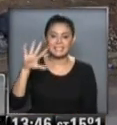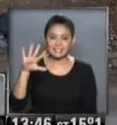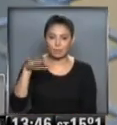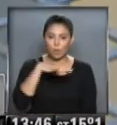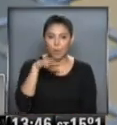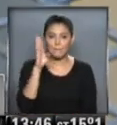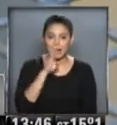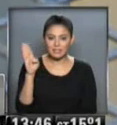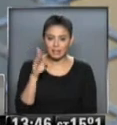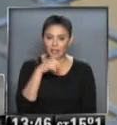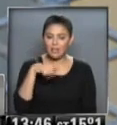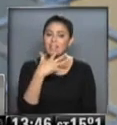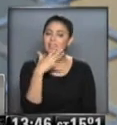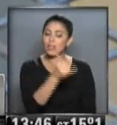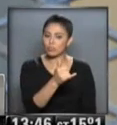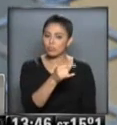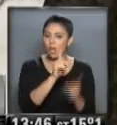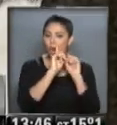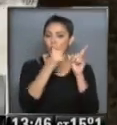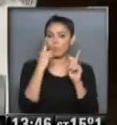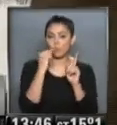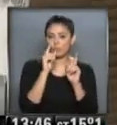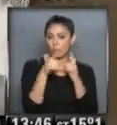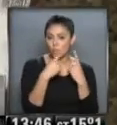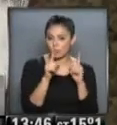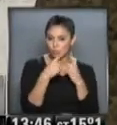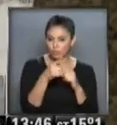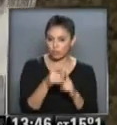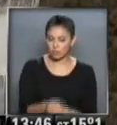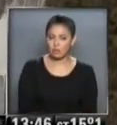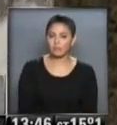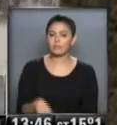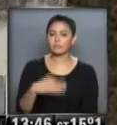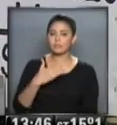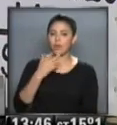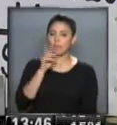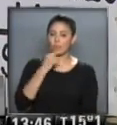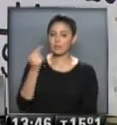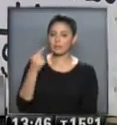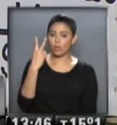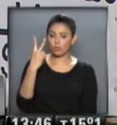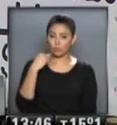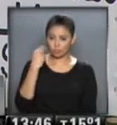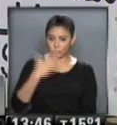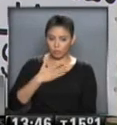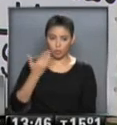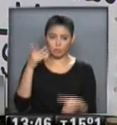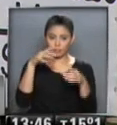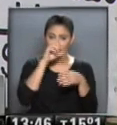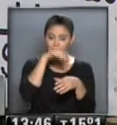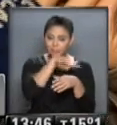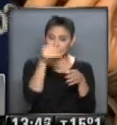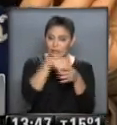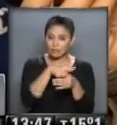berazategui denuncian al profesor de música yo tengo los dos chiquitas en este jardín y mi nena